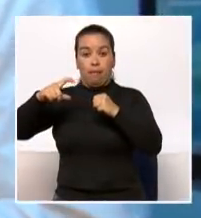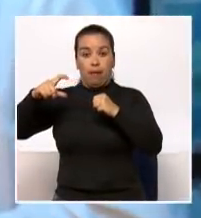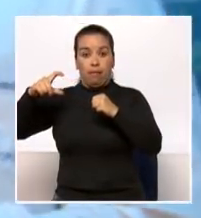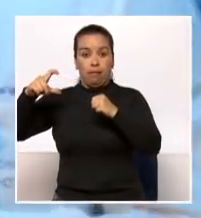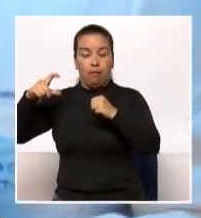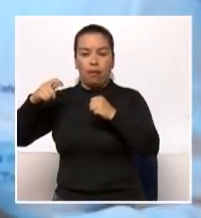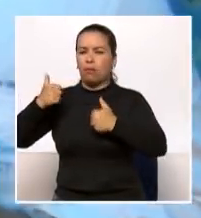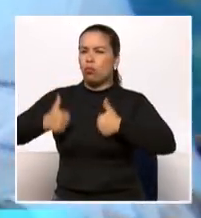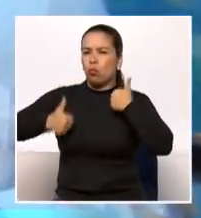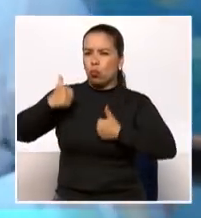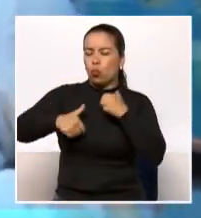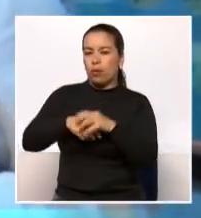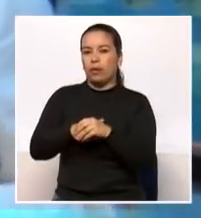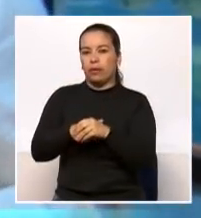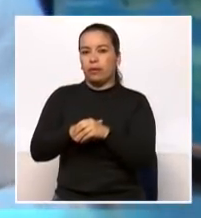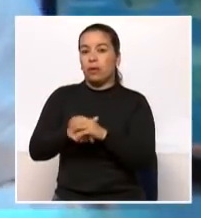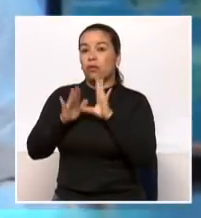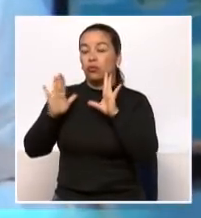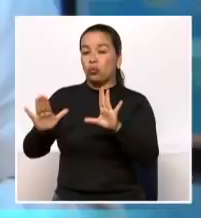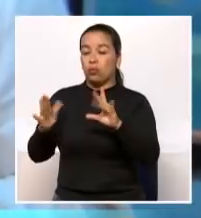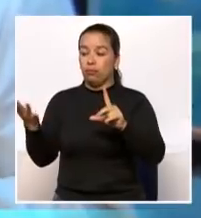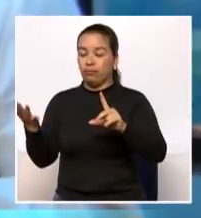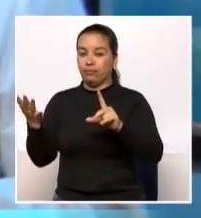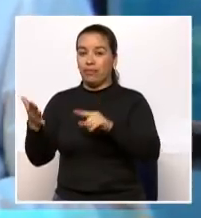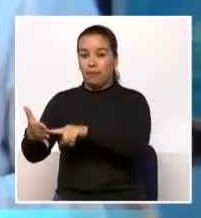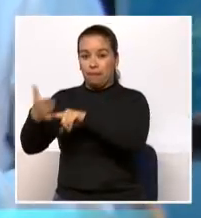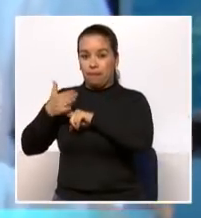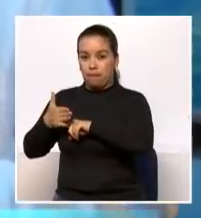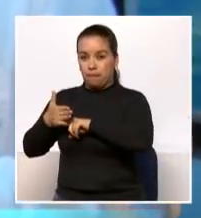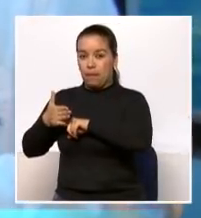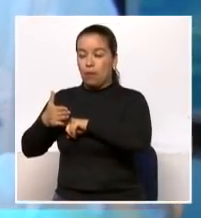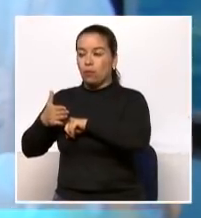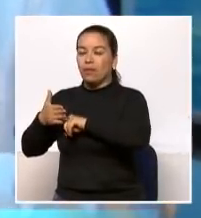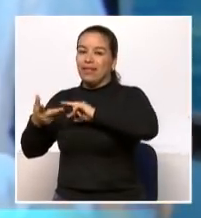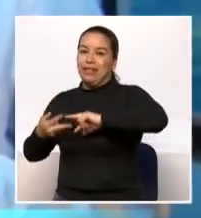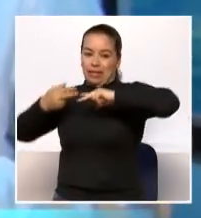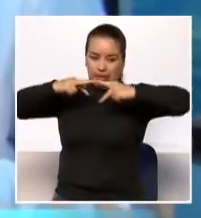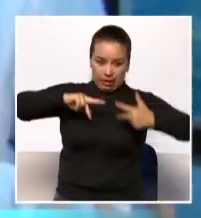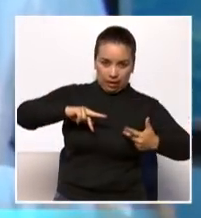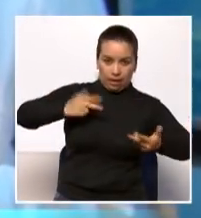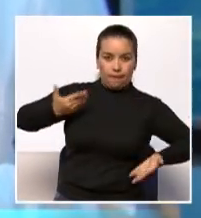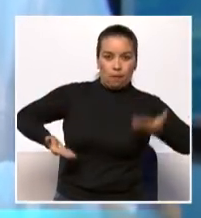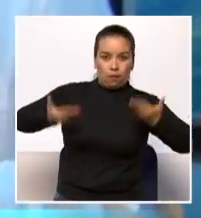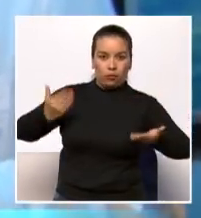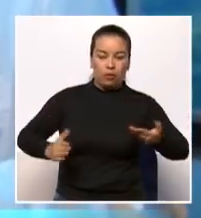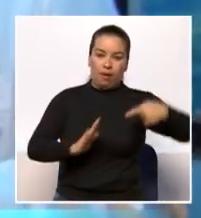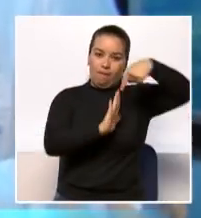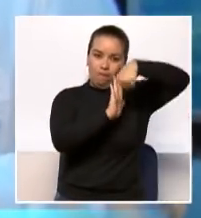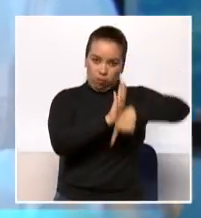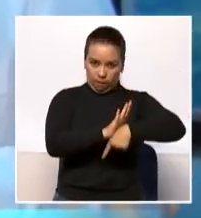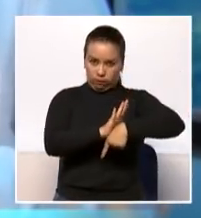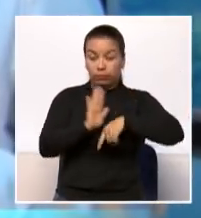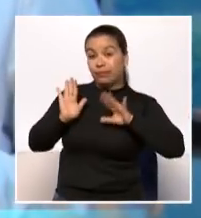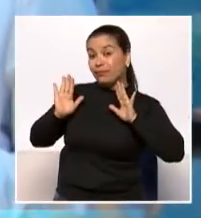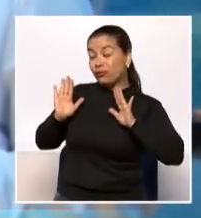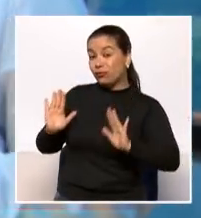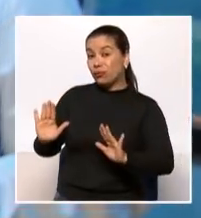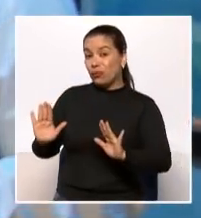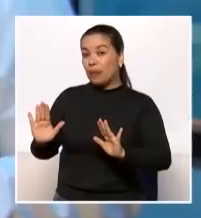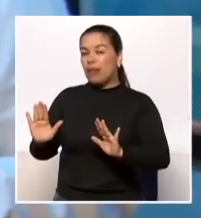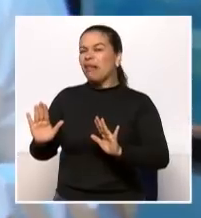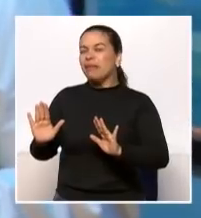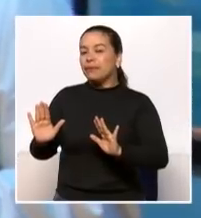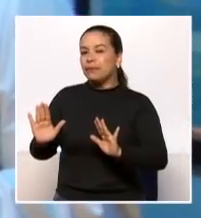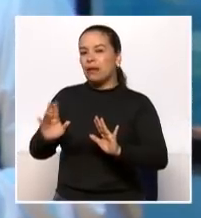por ejemplo, la frecuencia es inversamente proporcional a la profundidad. Esto es un transductor lineal que hay pues están